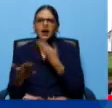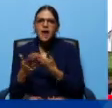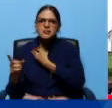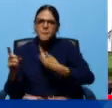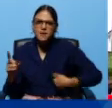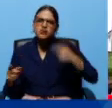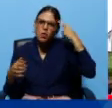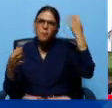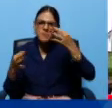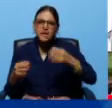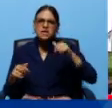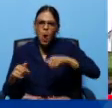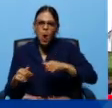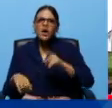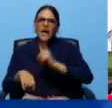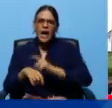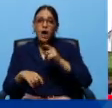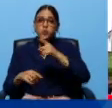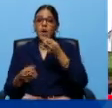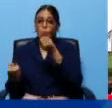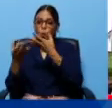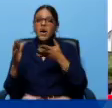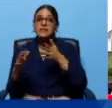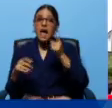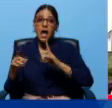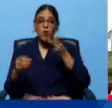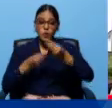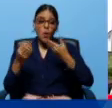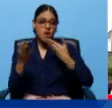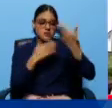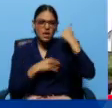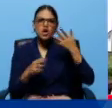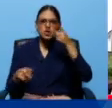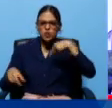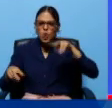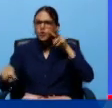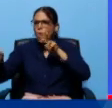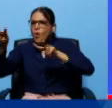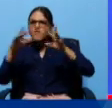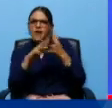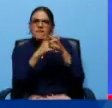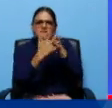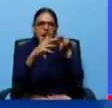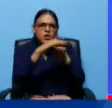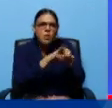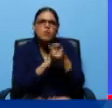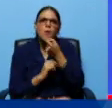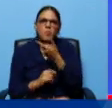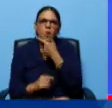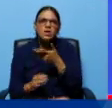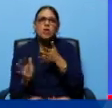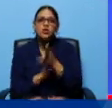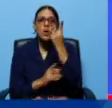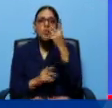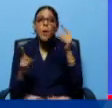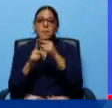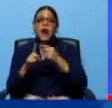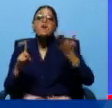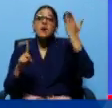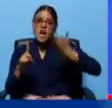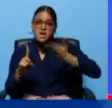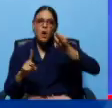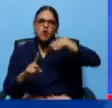creo que el comentario que usted hizo allá arriba cuando estábamos viendo todo el barrio de Campo Rico, de dos palabras claves que